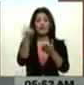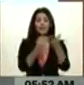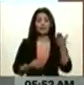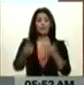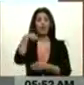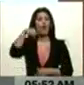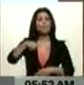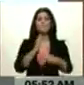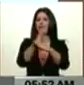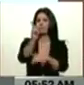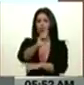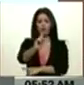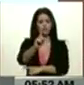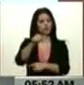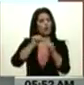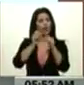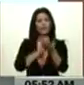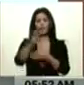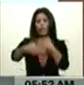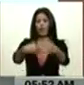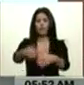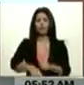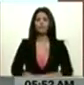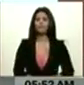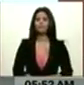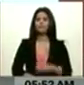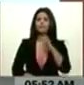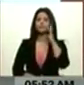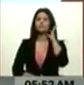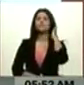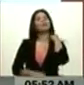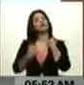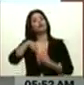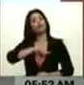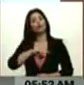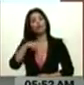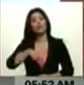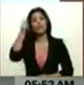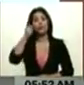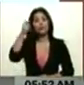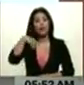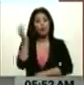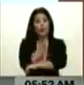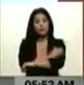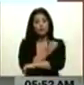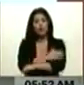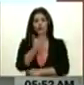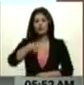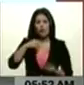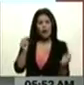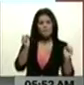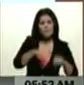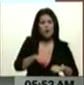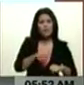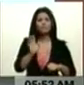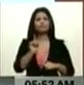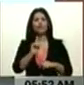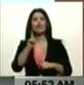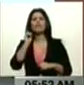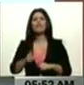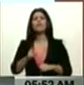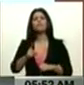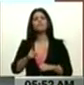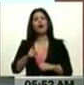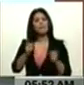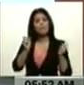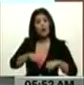hacer pausa hoy, ¿oyeron? Nosotros, los tales diputados de la MUT, no vamos a aprobar nada que le sirva al pueblo, porque